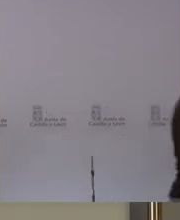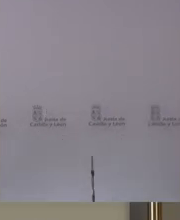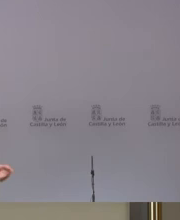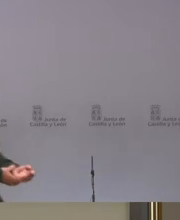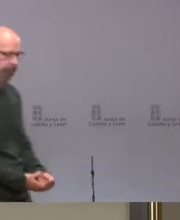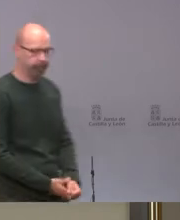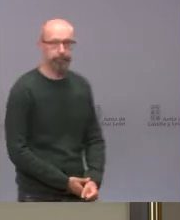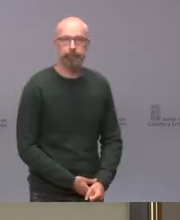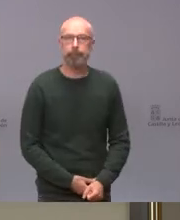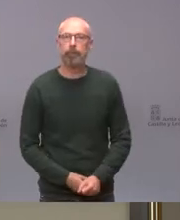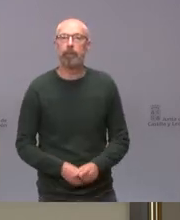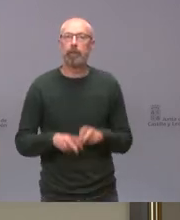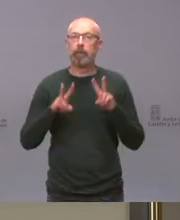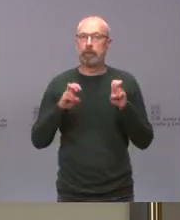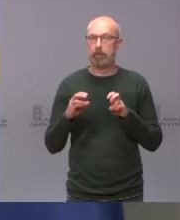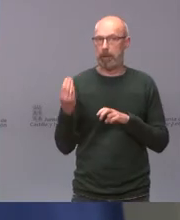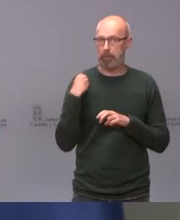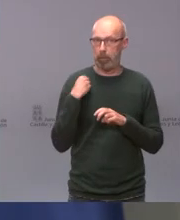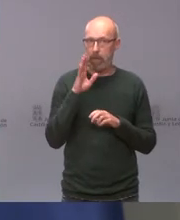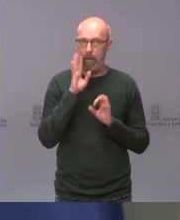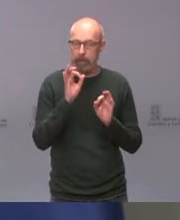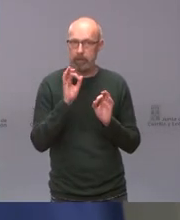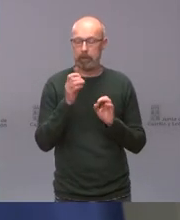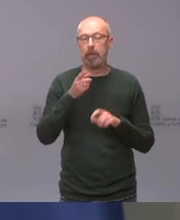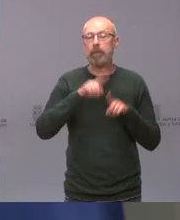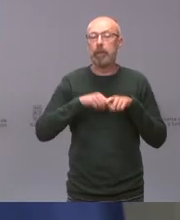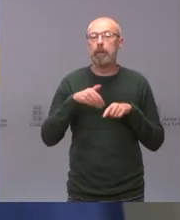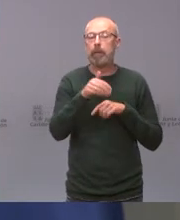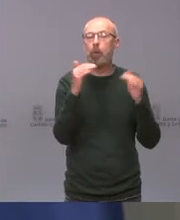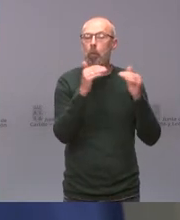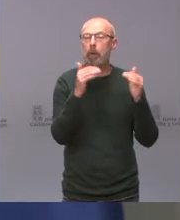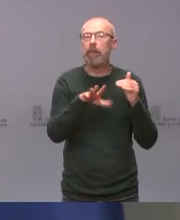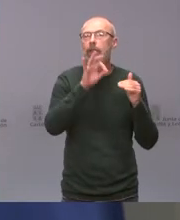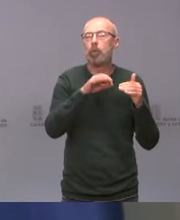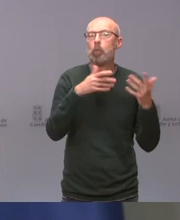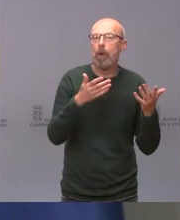pregunta, depende de lo que decidamos el próximo jueves. Podría